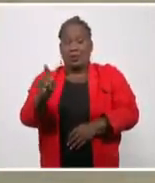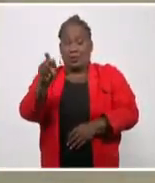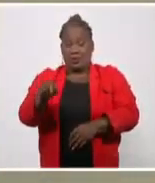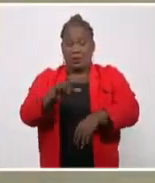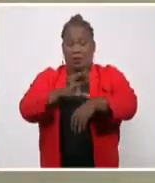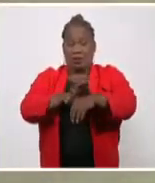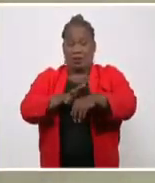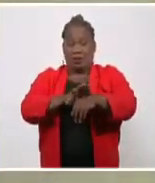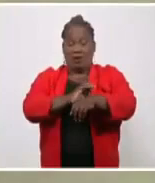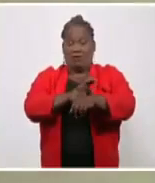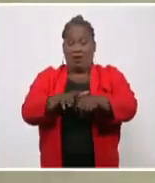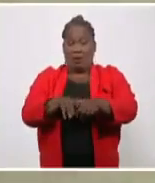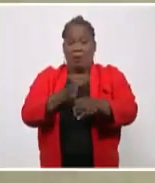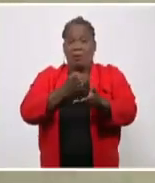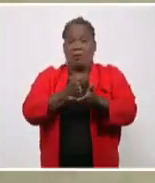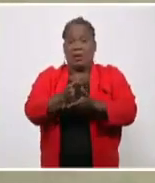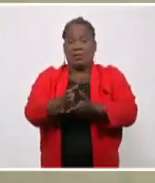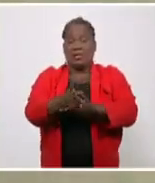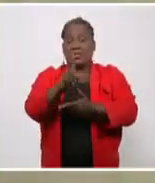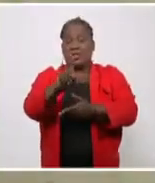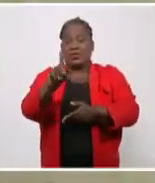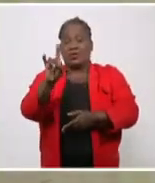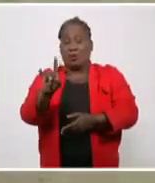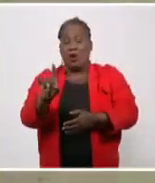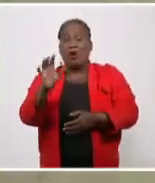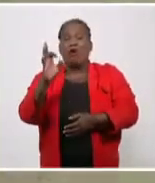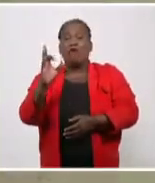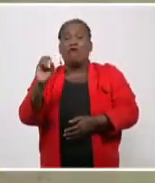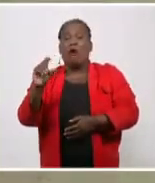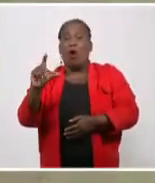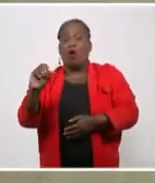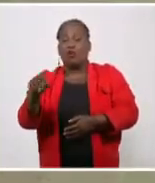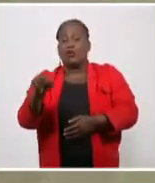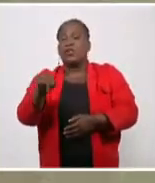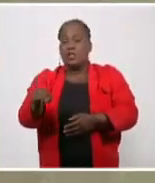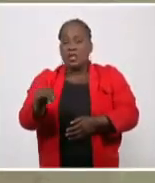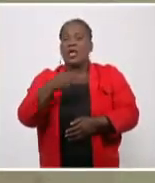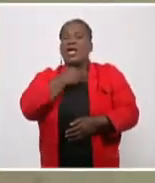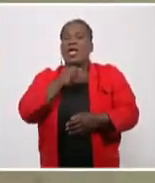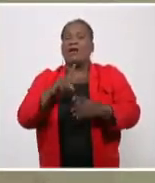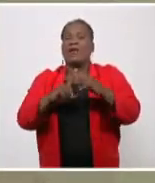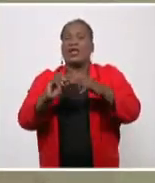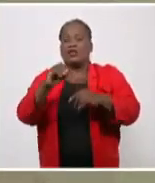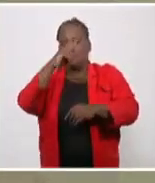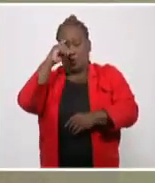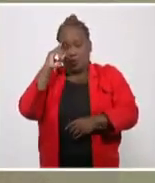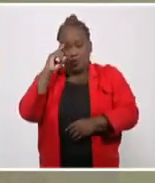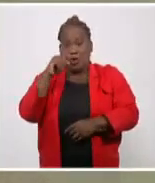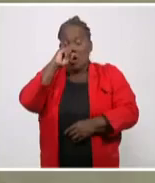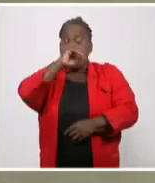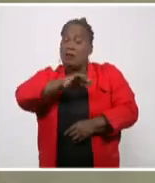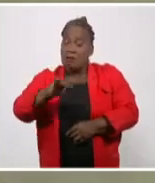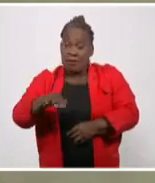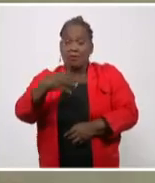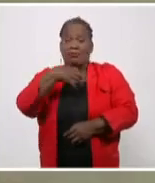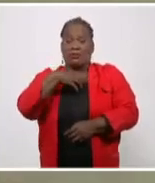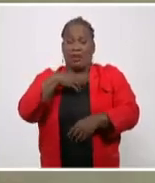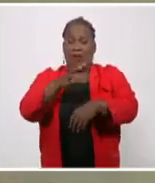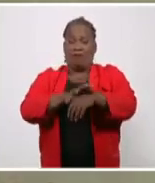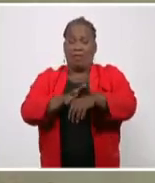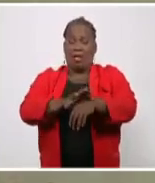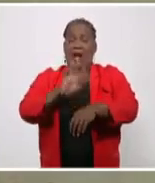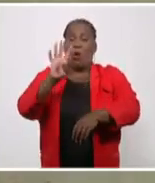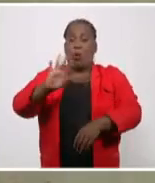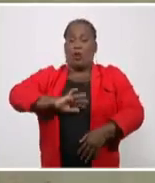mantiene 119 focos y alrededor de 4 eventos. Continúan 64 niños con la enfermedad y 4